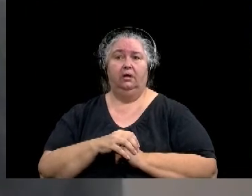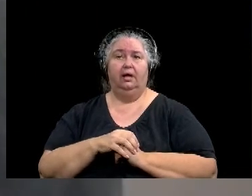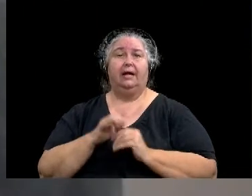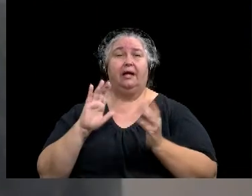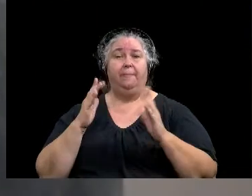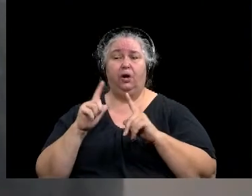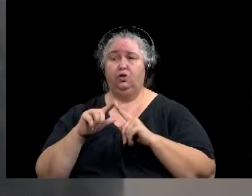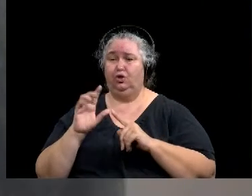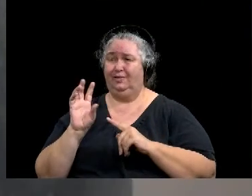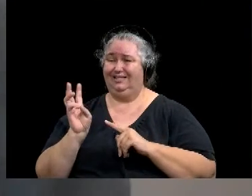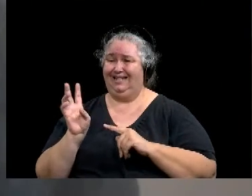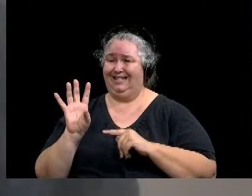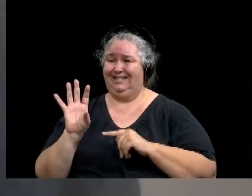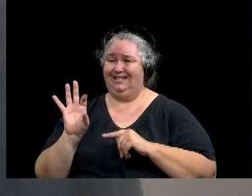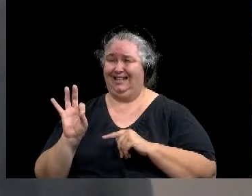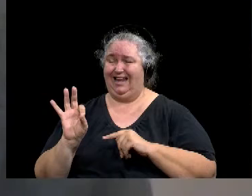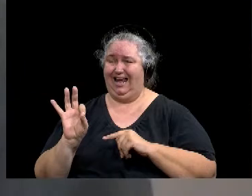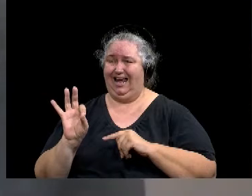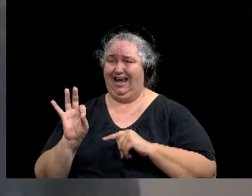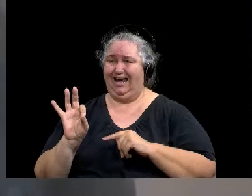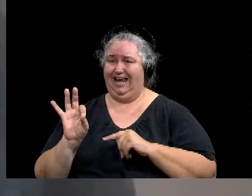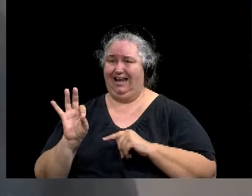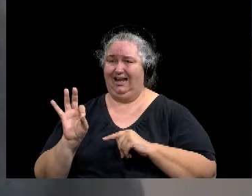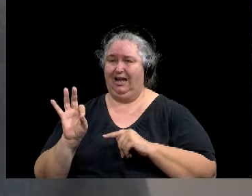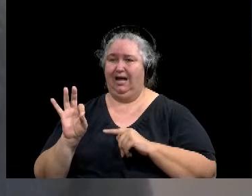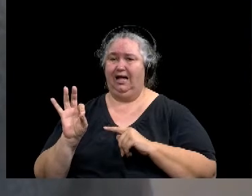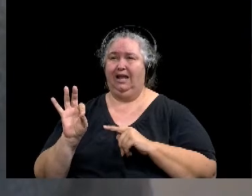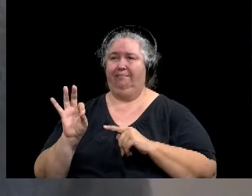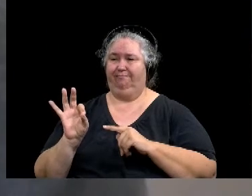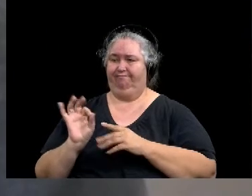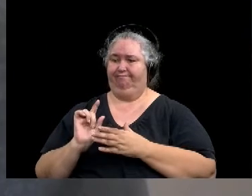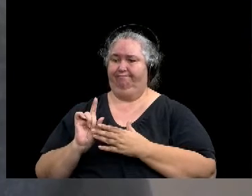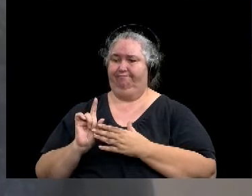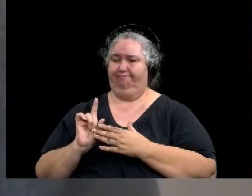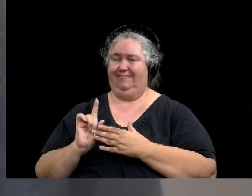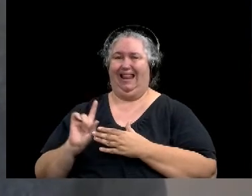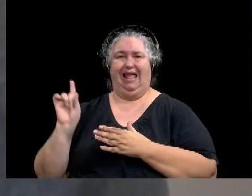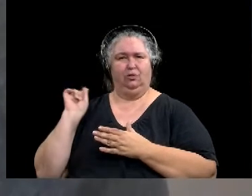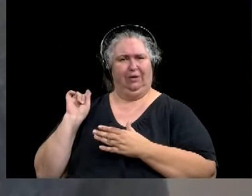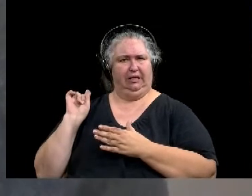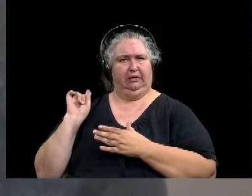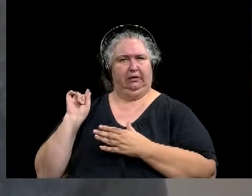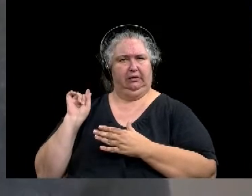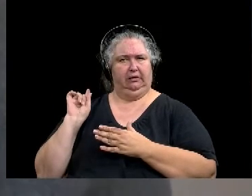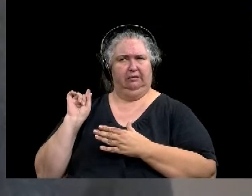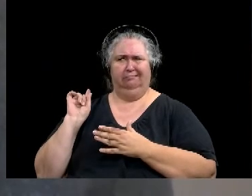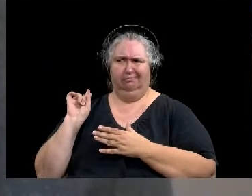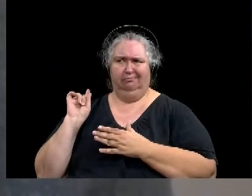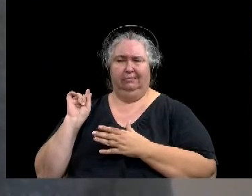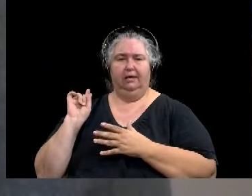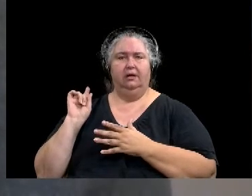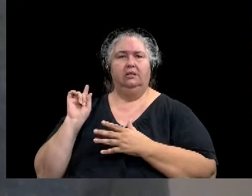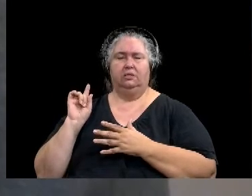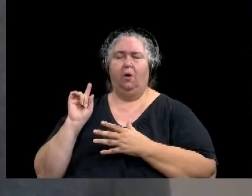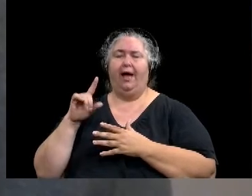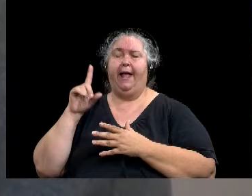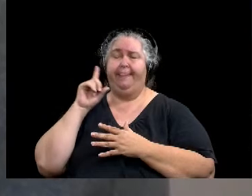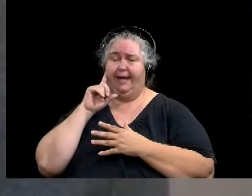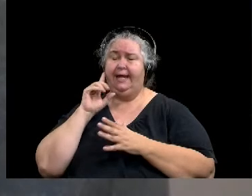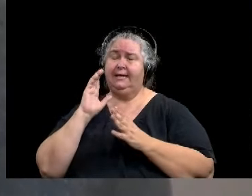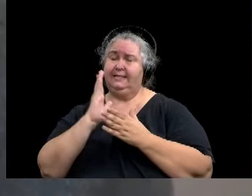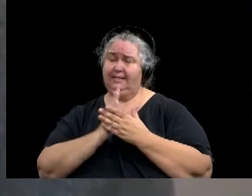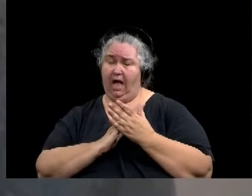hospitalizadas comparado a 69 desde que dimos la conferencia de la semana